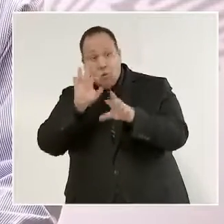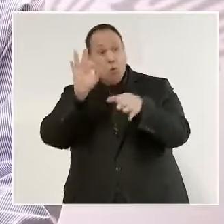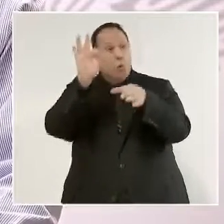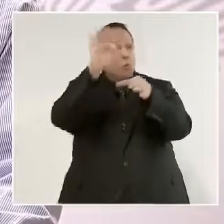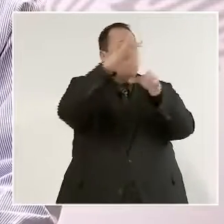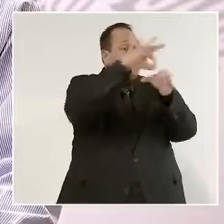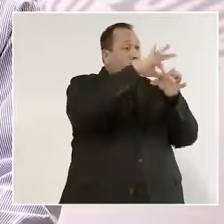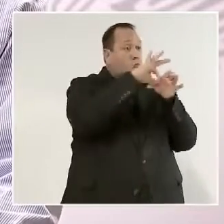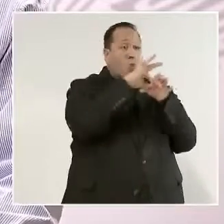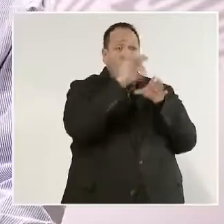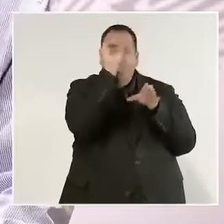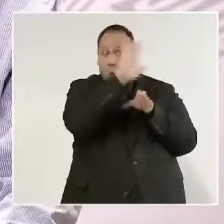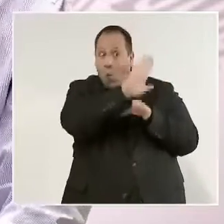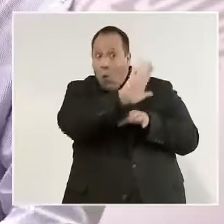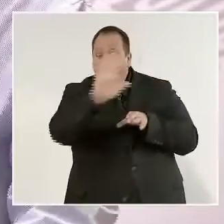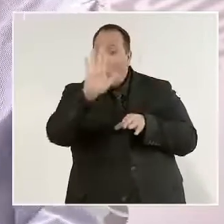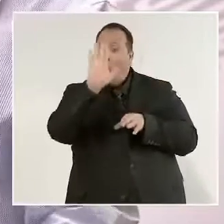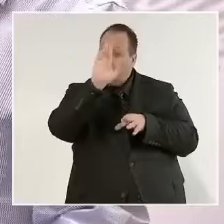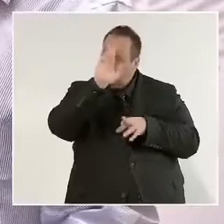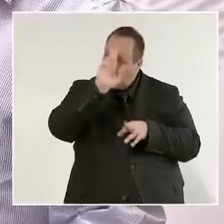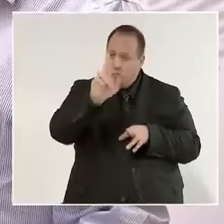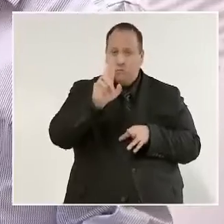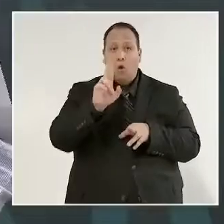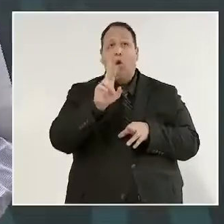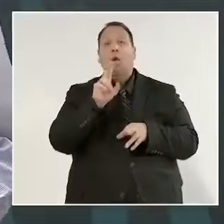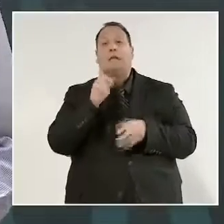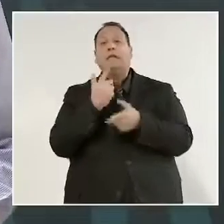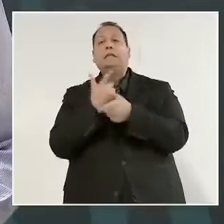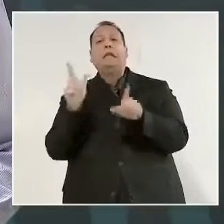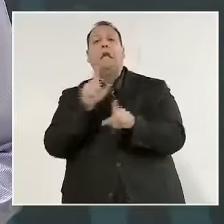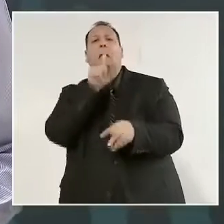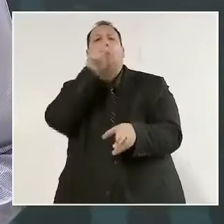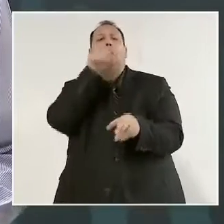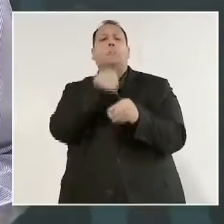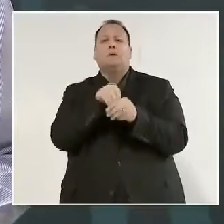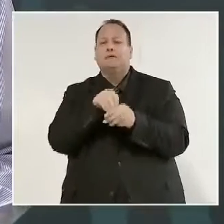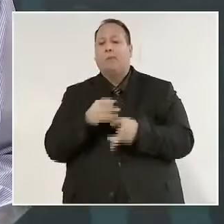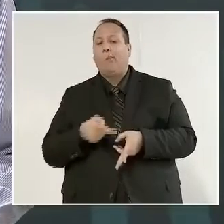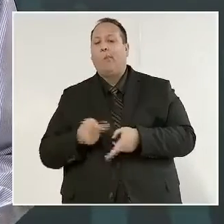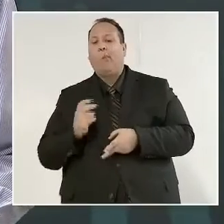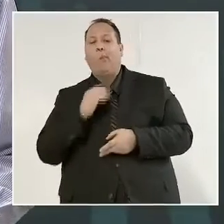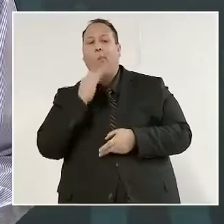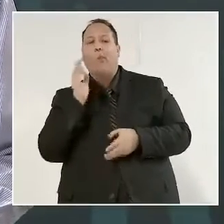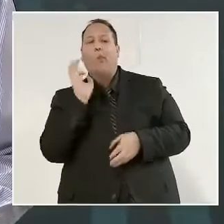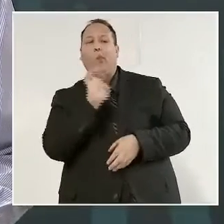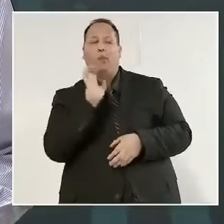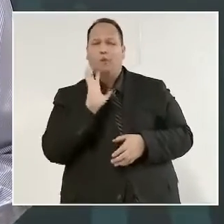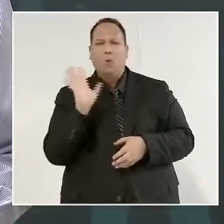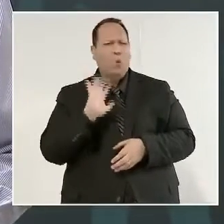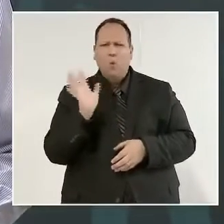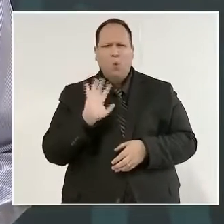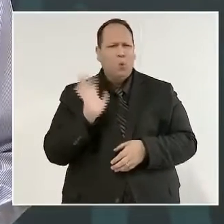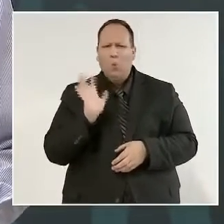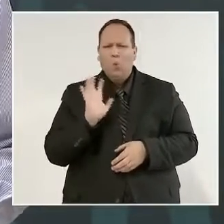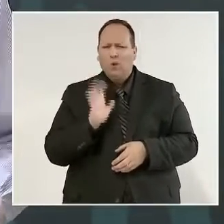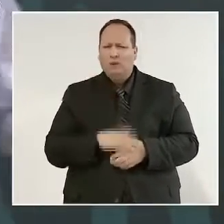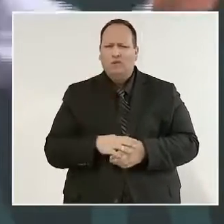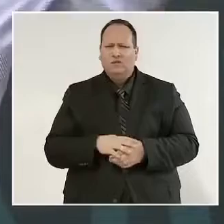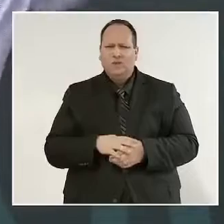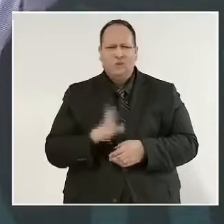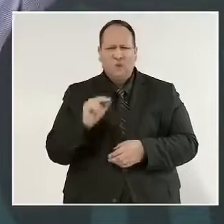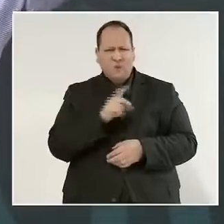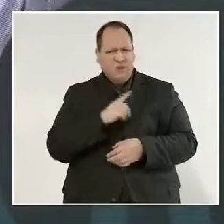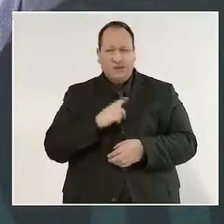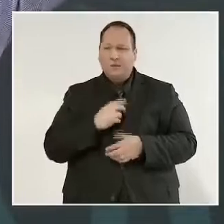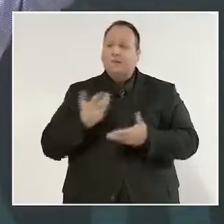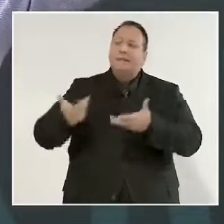voto, voto libre, secreto, que no haya fraude electoral, que no se tenga